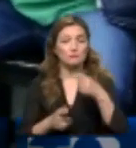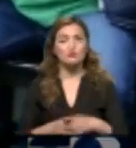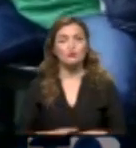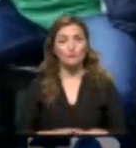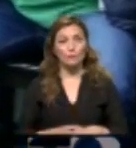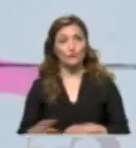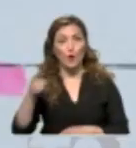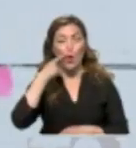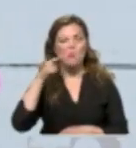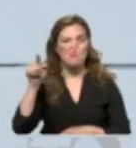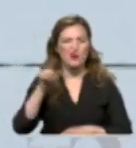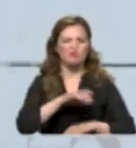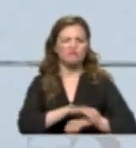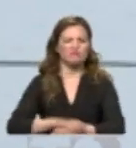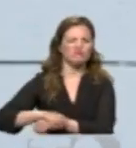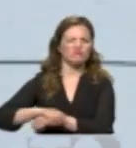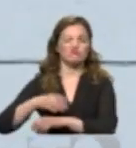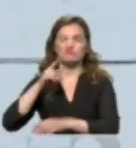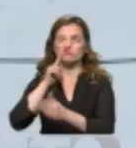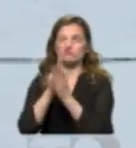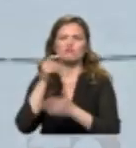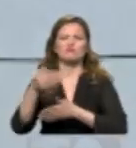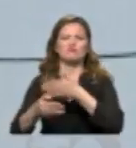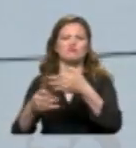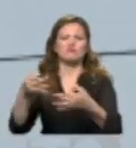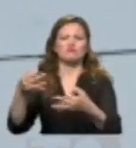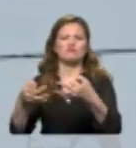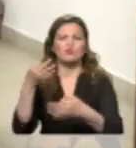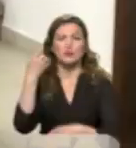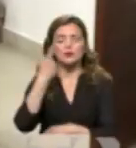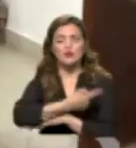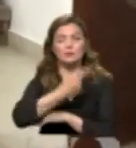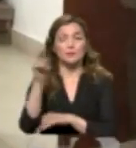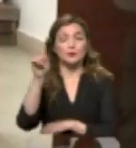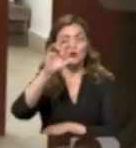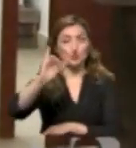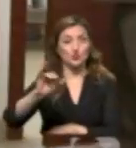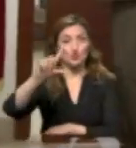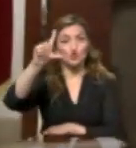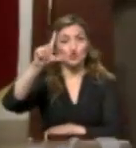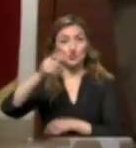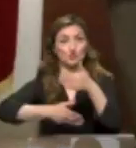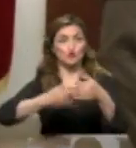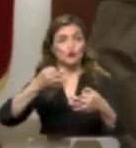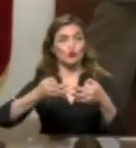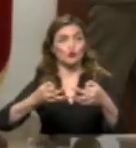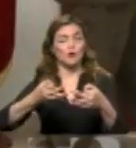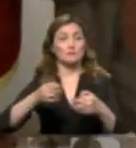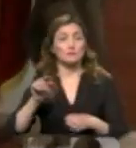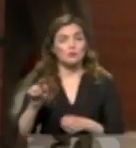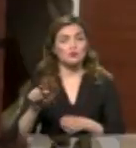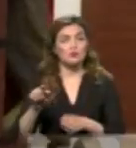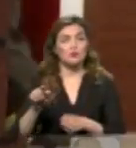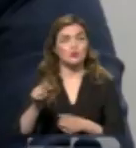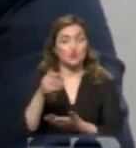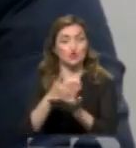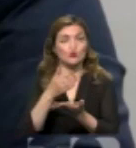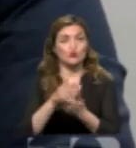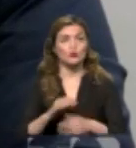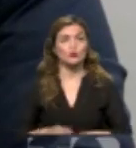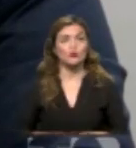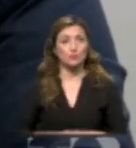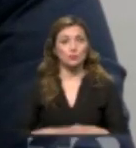el agresor está detenido y se le sigue un proceso judicial. El día 23 de julio se llevó a cabo la audiencia de juzgamiento y fue suspendida.